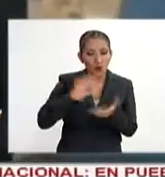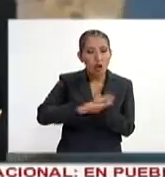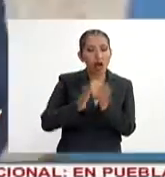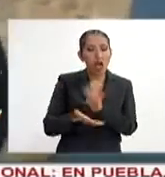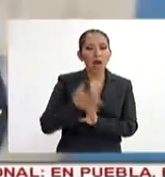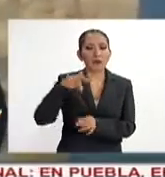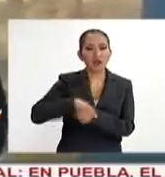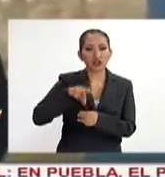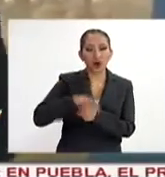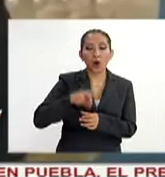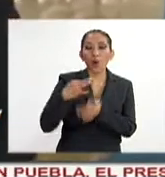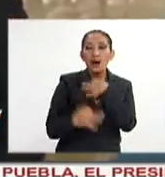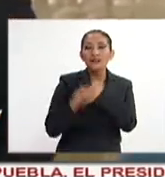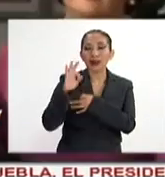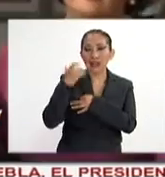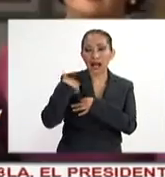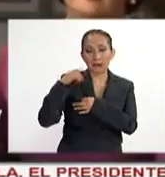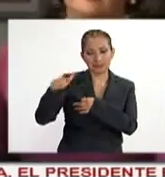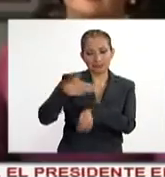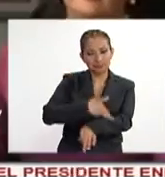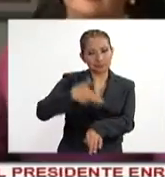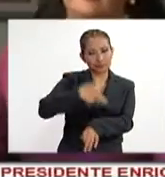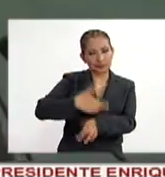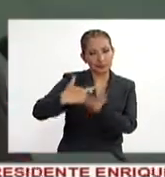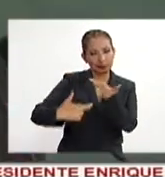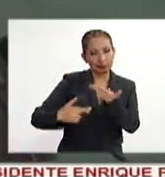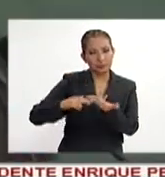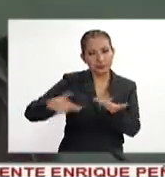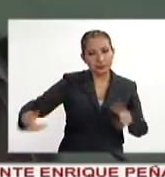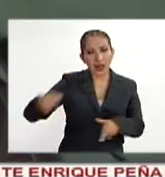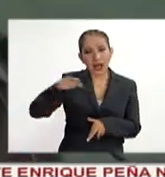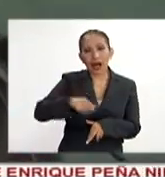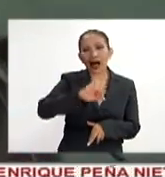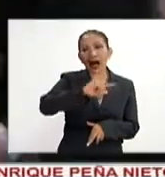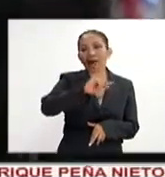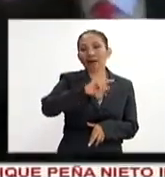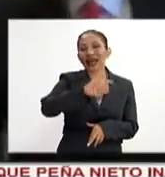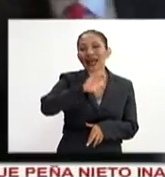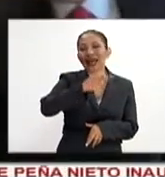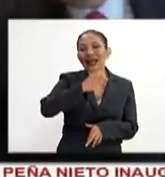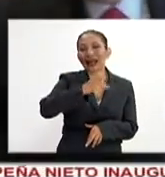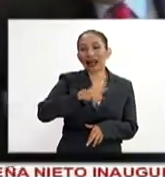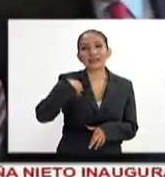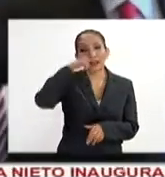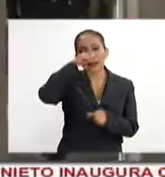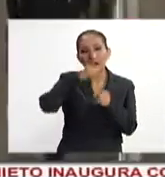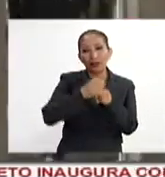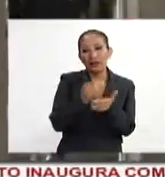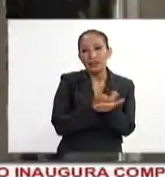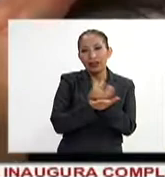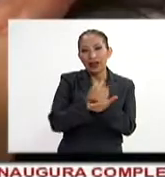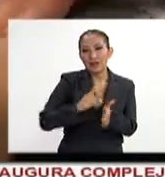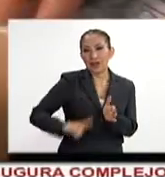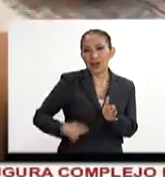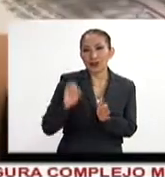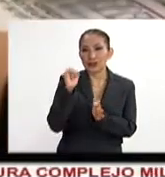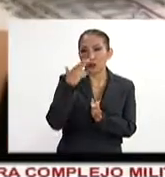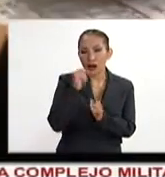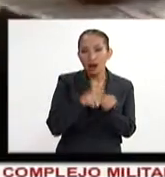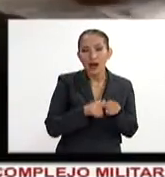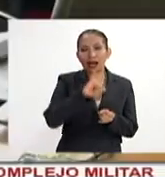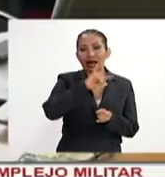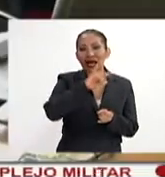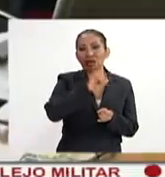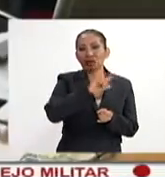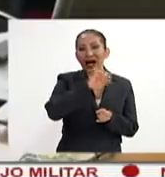electorales. Un juez federal resolvió vincular a proceso a Jaime Herrera Corral, exsecretario de Finanzas del gobierno de Chihuahua, Jesús